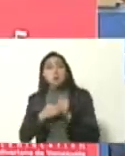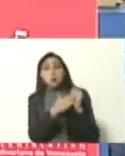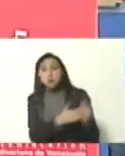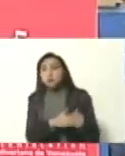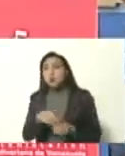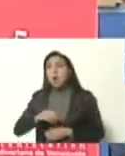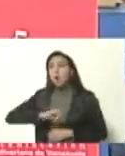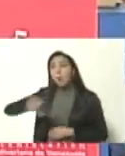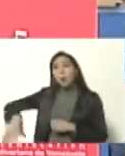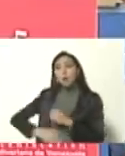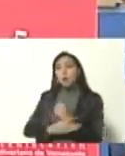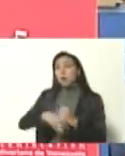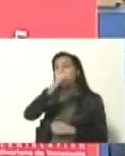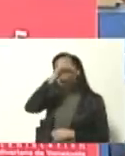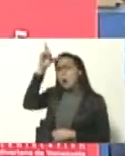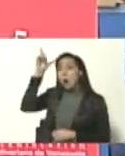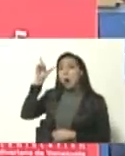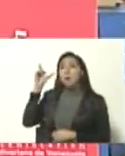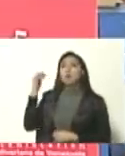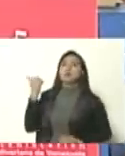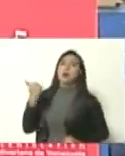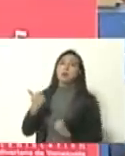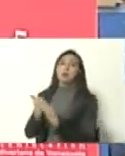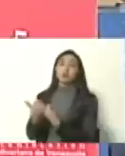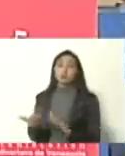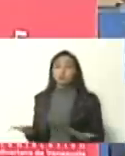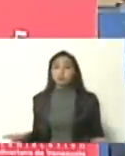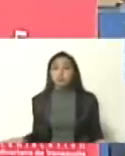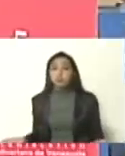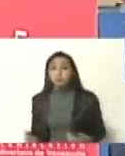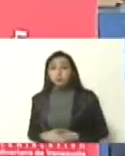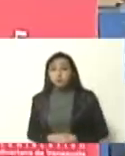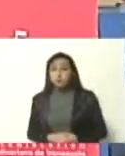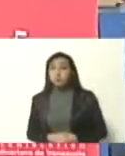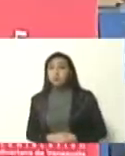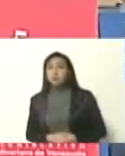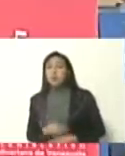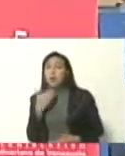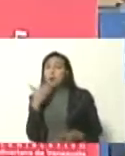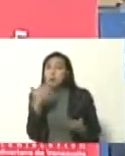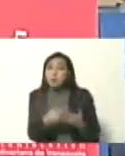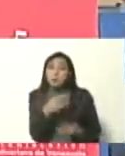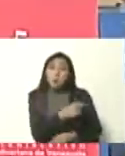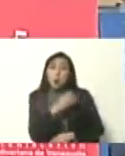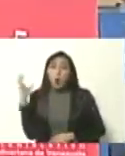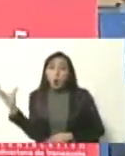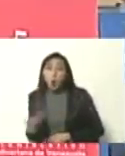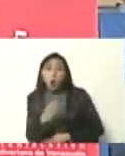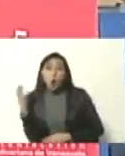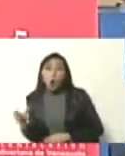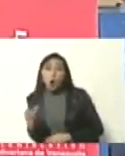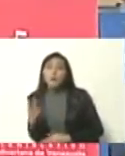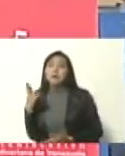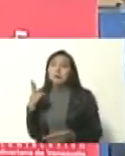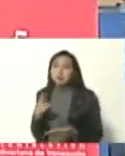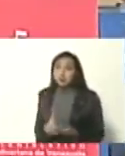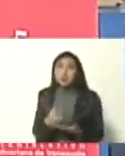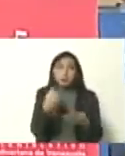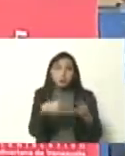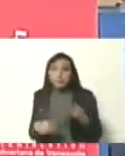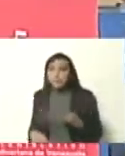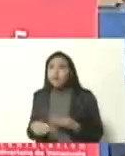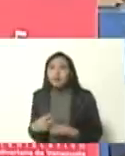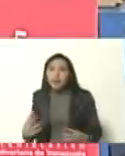López. Solamente le pedimos a los medios de comunicación colombianos, sabemos que la W está hoy aquí y algunos otros medios quizás